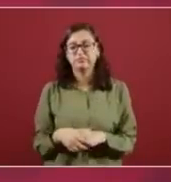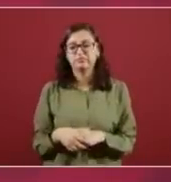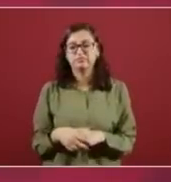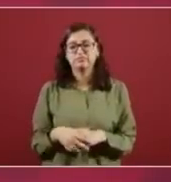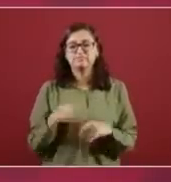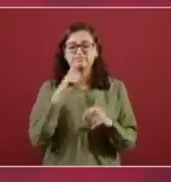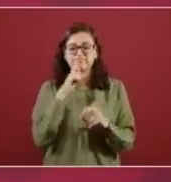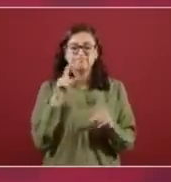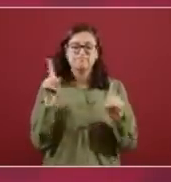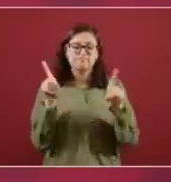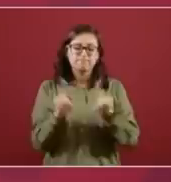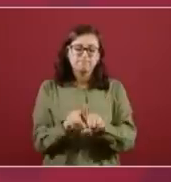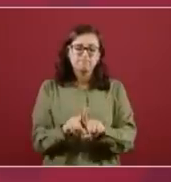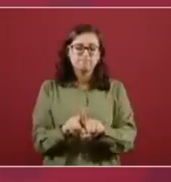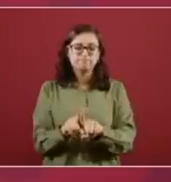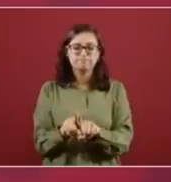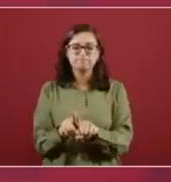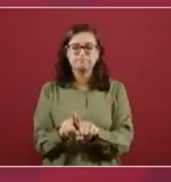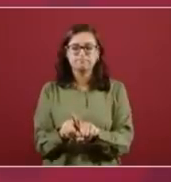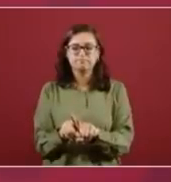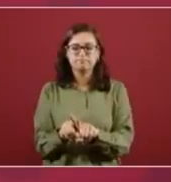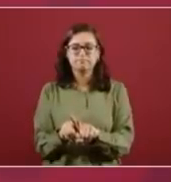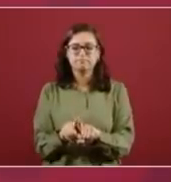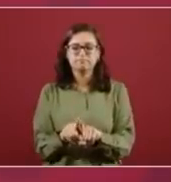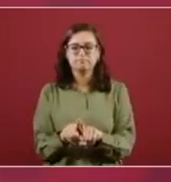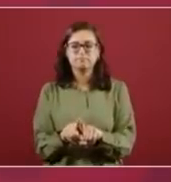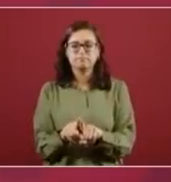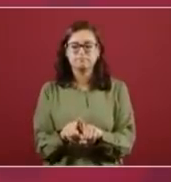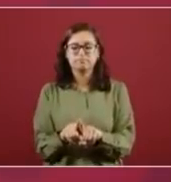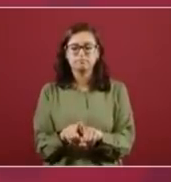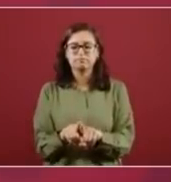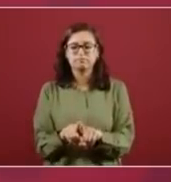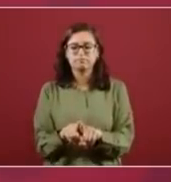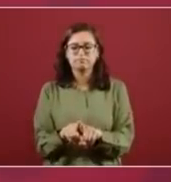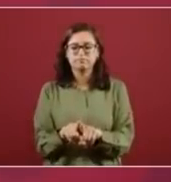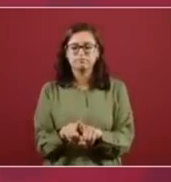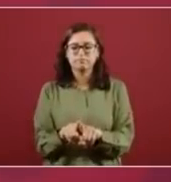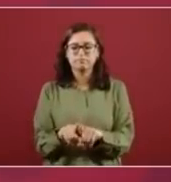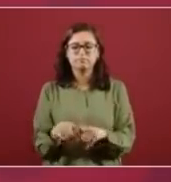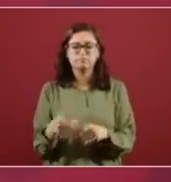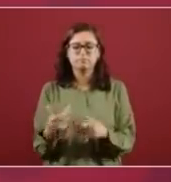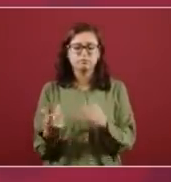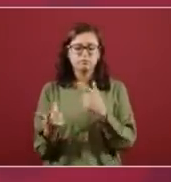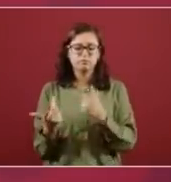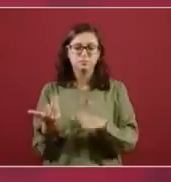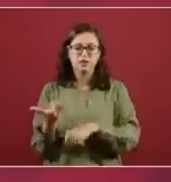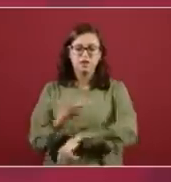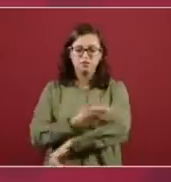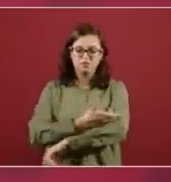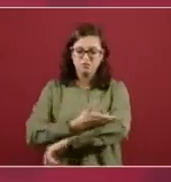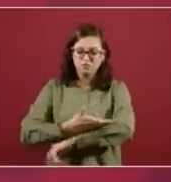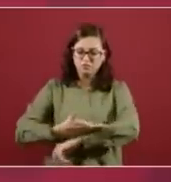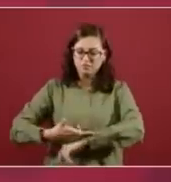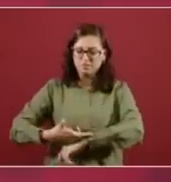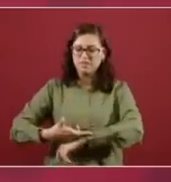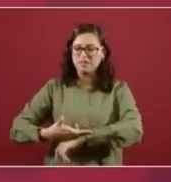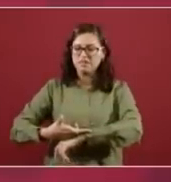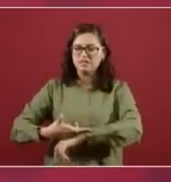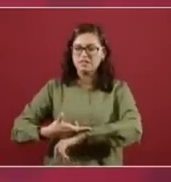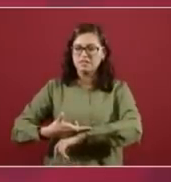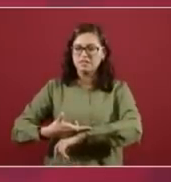familiares d las víctimas de la persecución y el